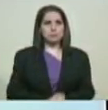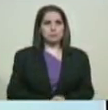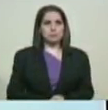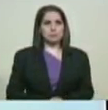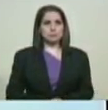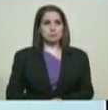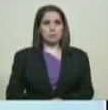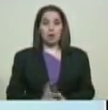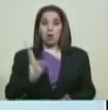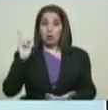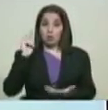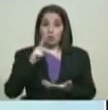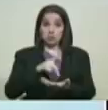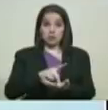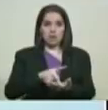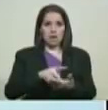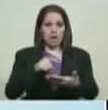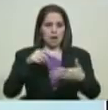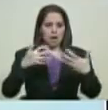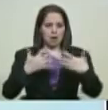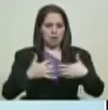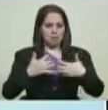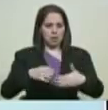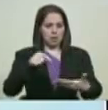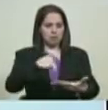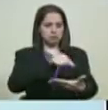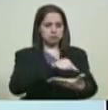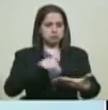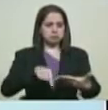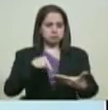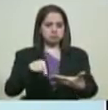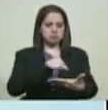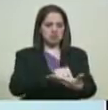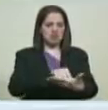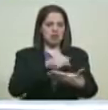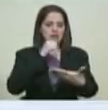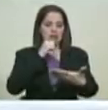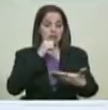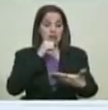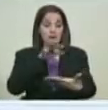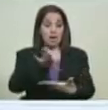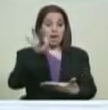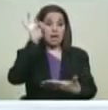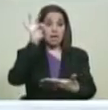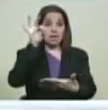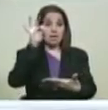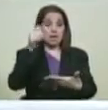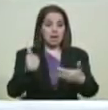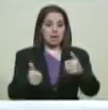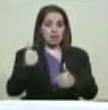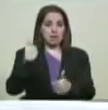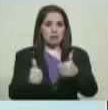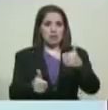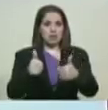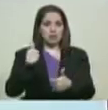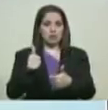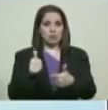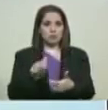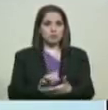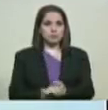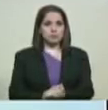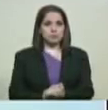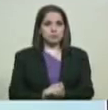Uno ya llega a la máquina de votación, elige el candidato de su elección, valga